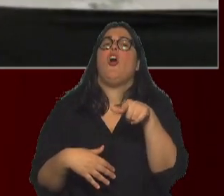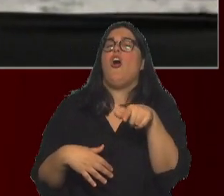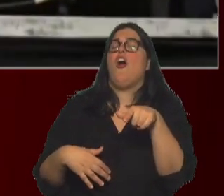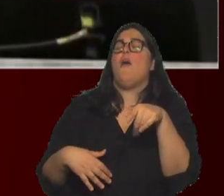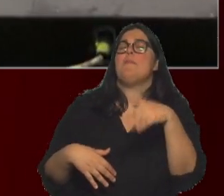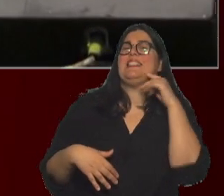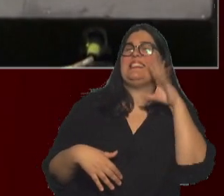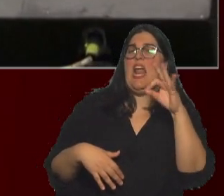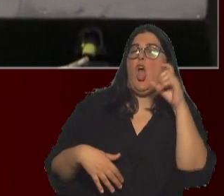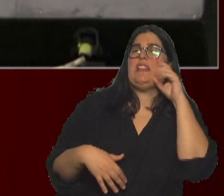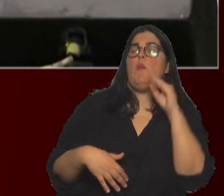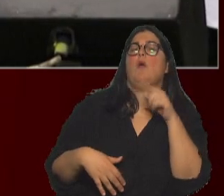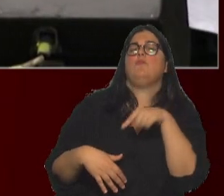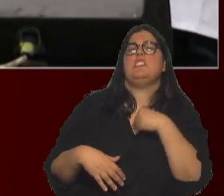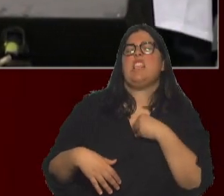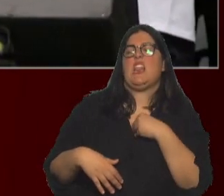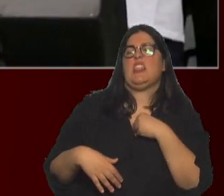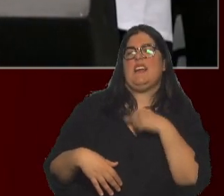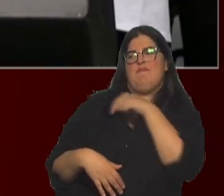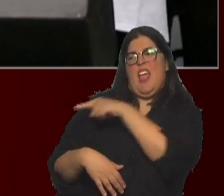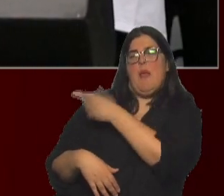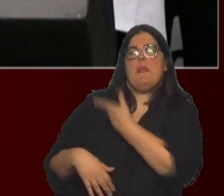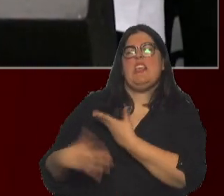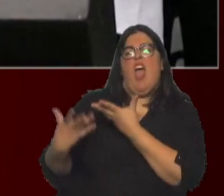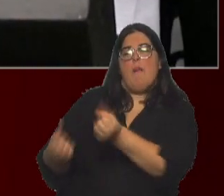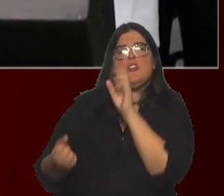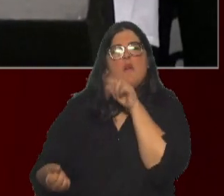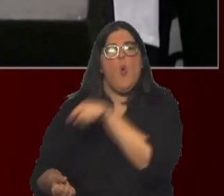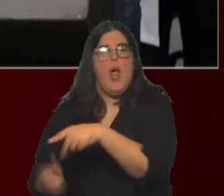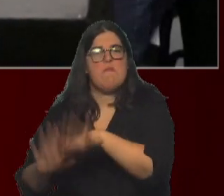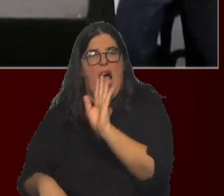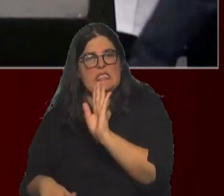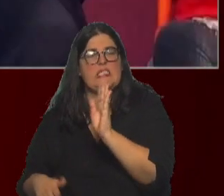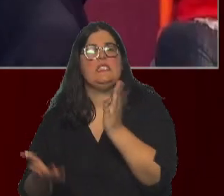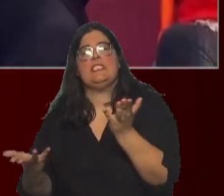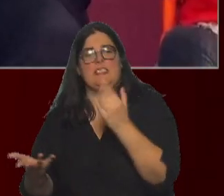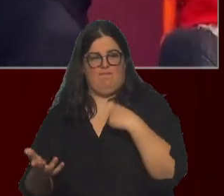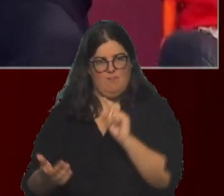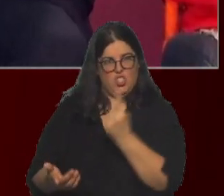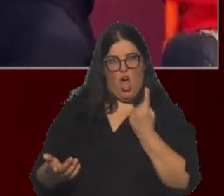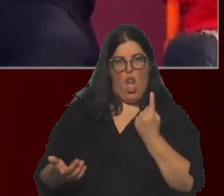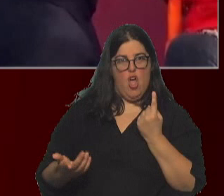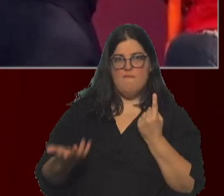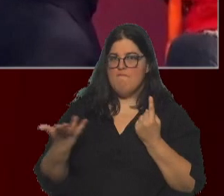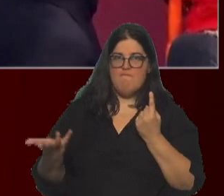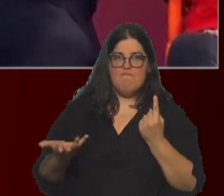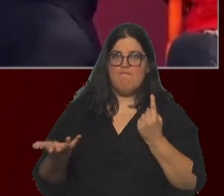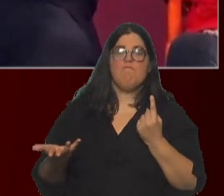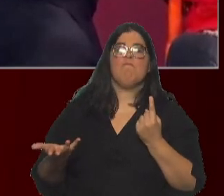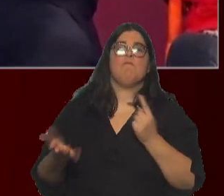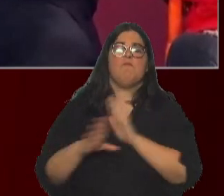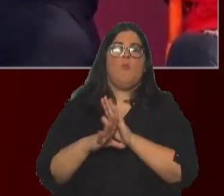para Sheinbaum y que él ha quedado solo, y y aislado frente a lo que vimos, ¿no? Los